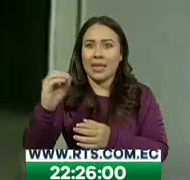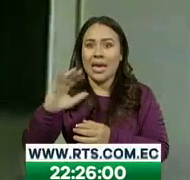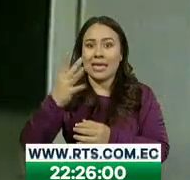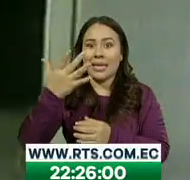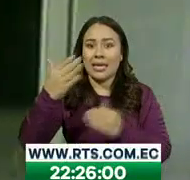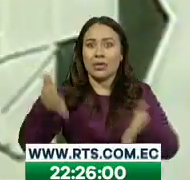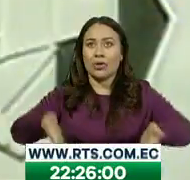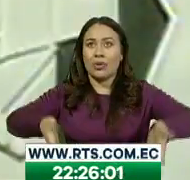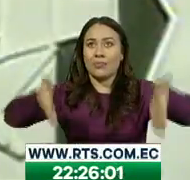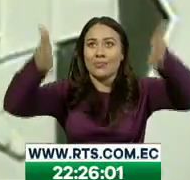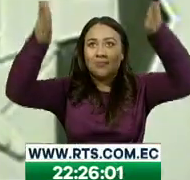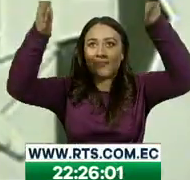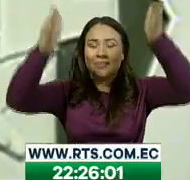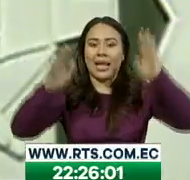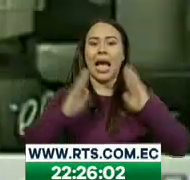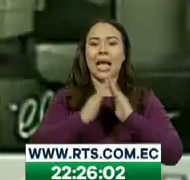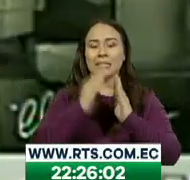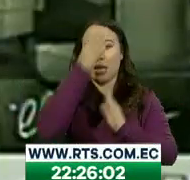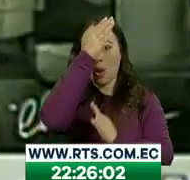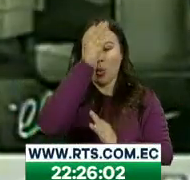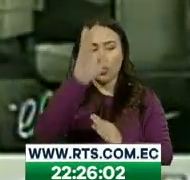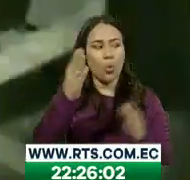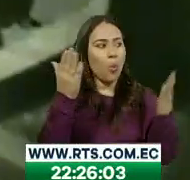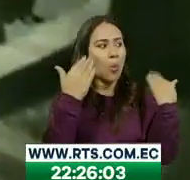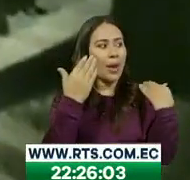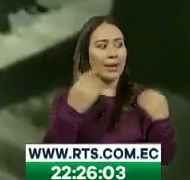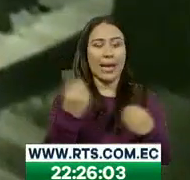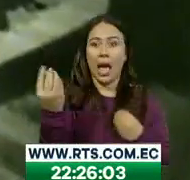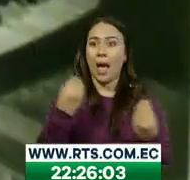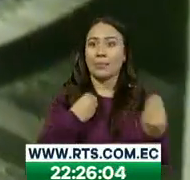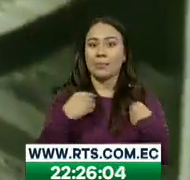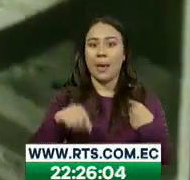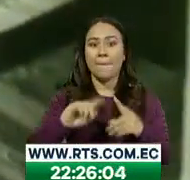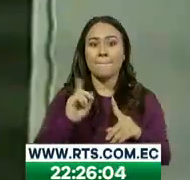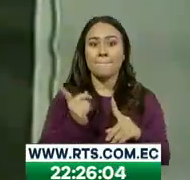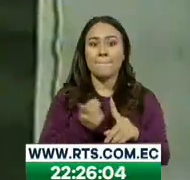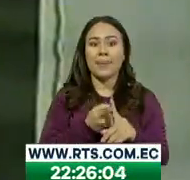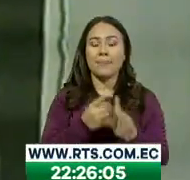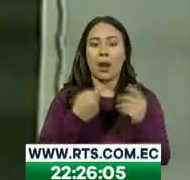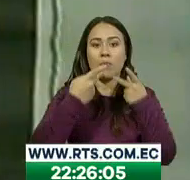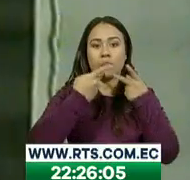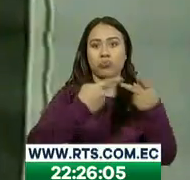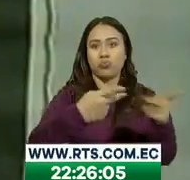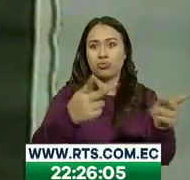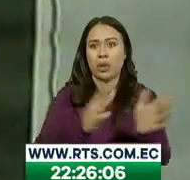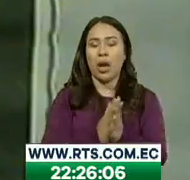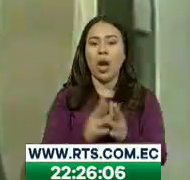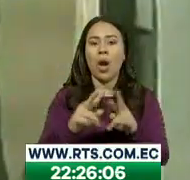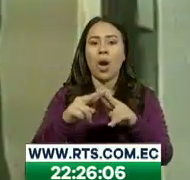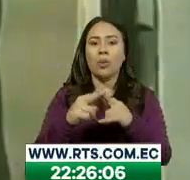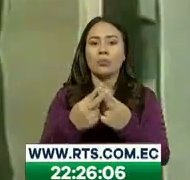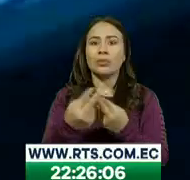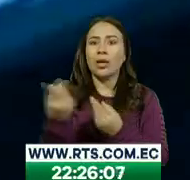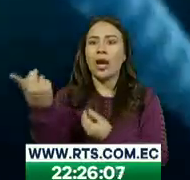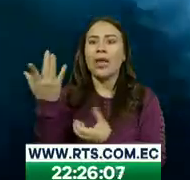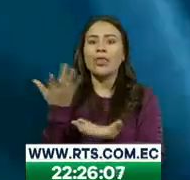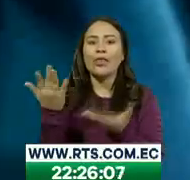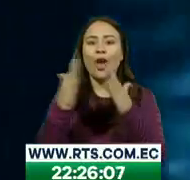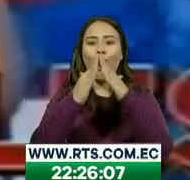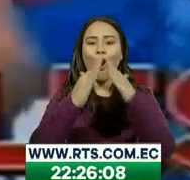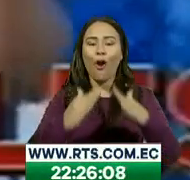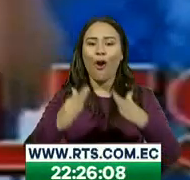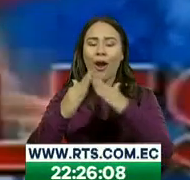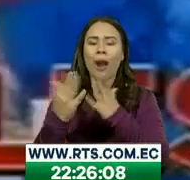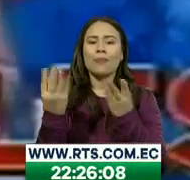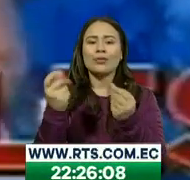piso de la Casa de la Cultura en Guayaquil. Canal 4 fue el primero en emitir su señal. Empezó a formar parte de los hogares de